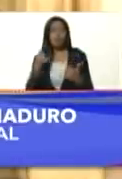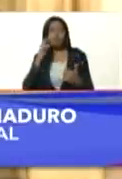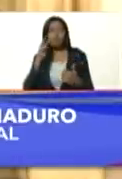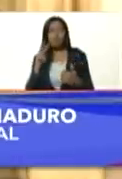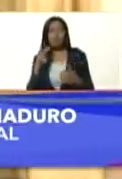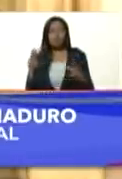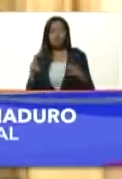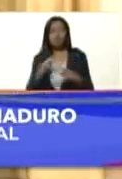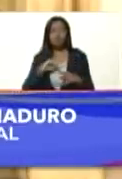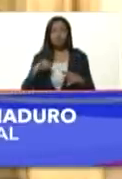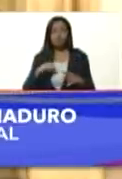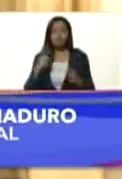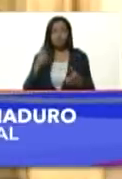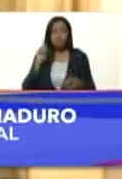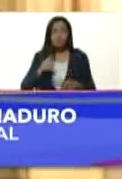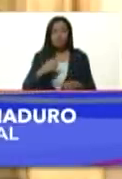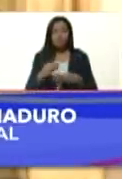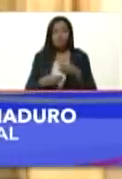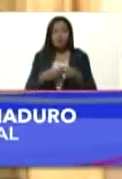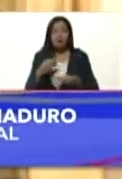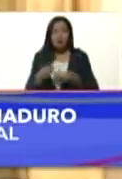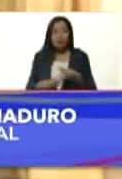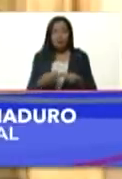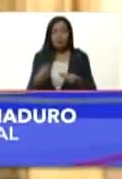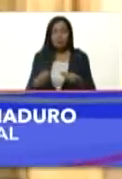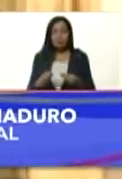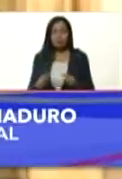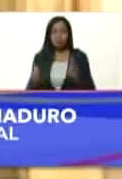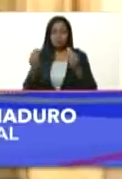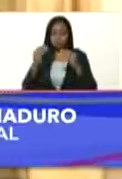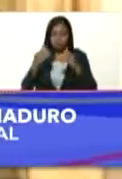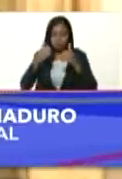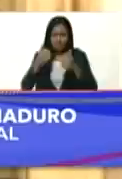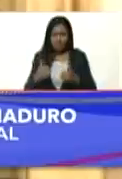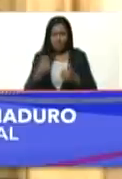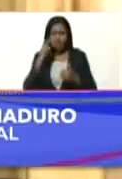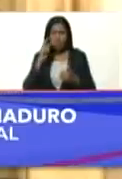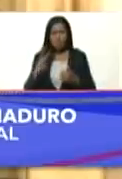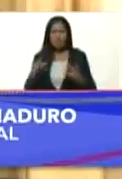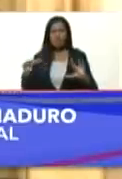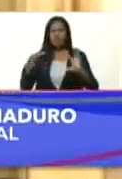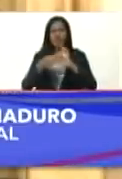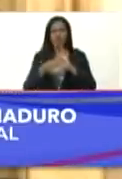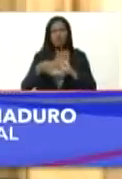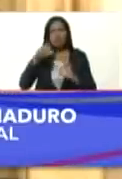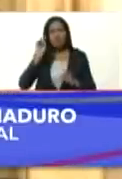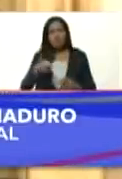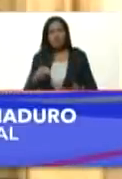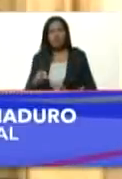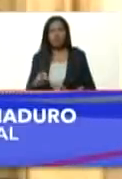de encontrarnos, de reencontrarnos. Es la hora de unirnos.